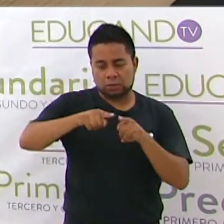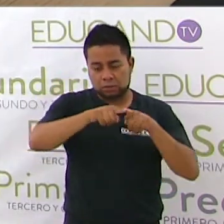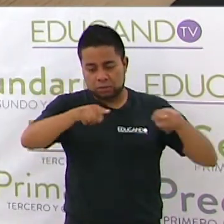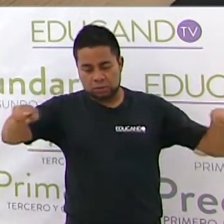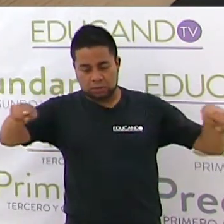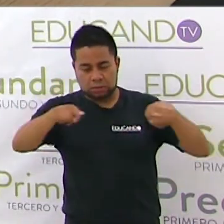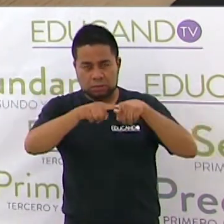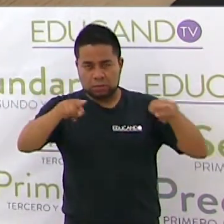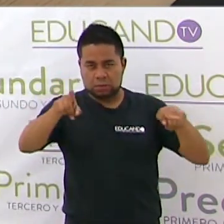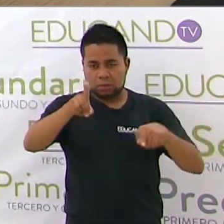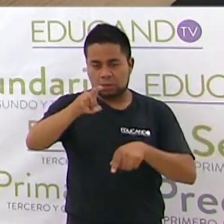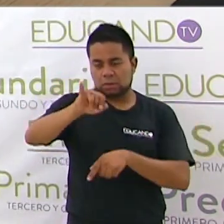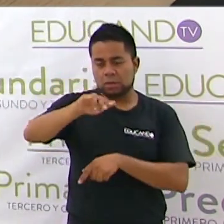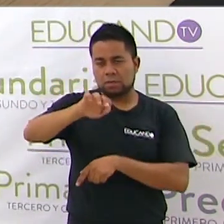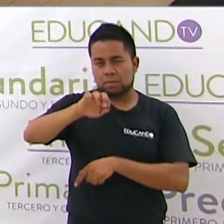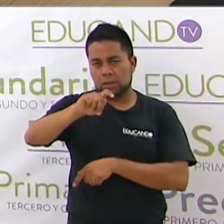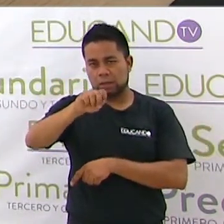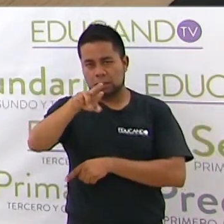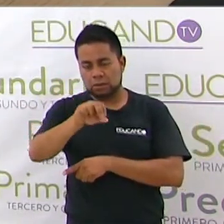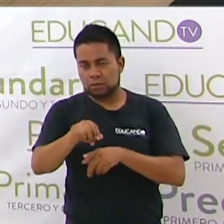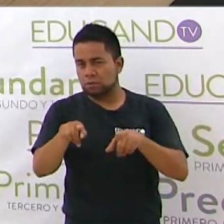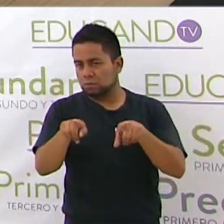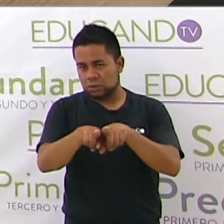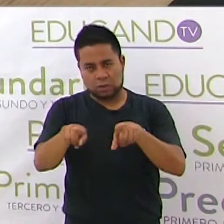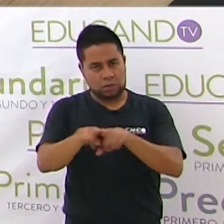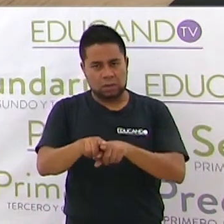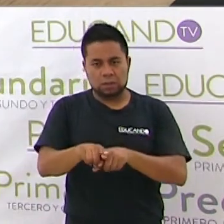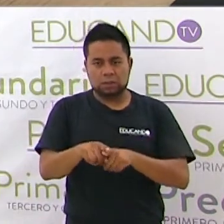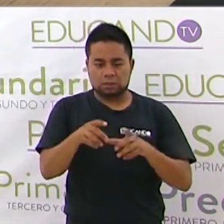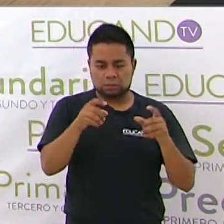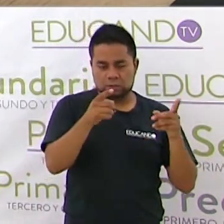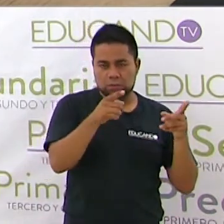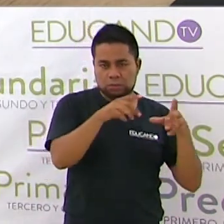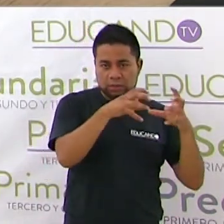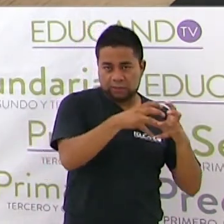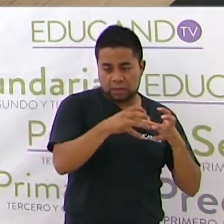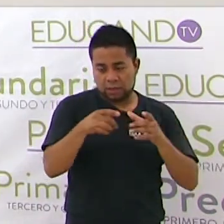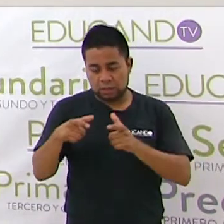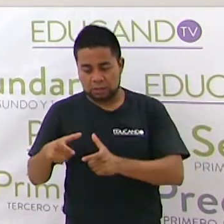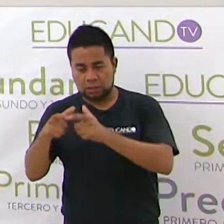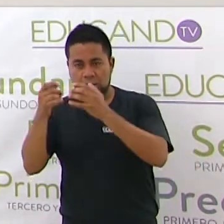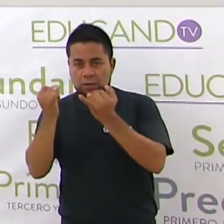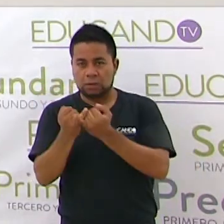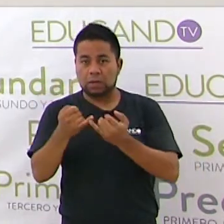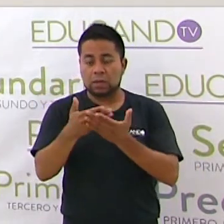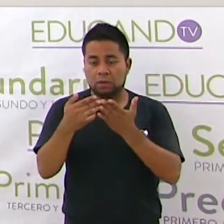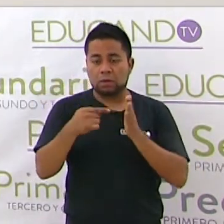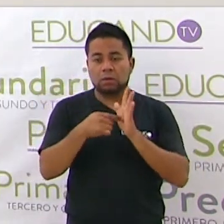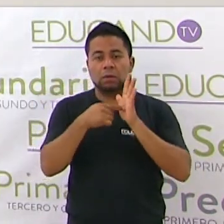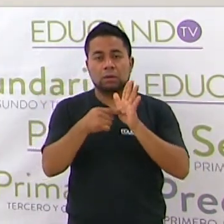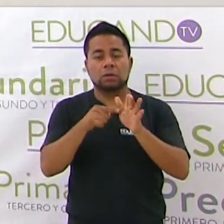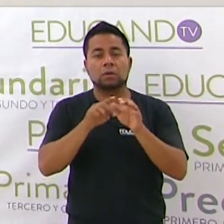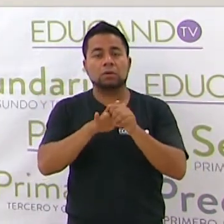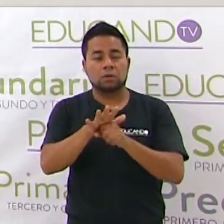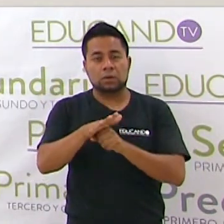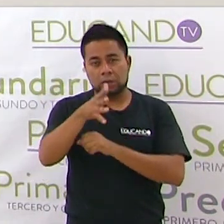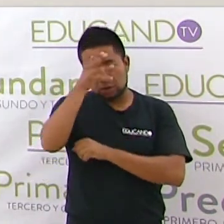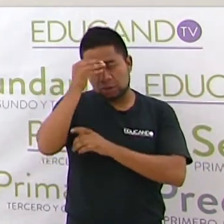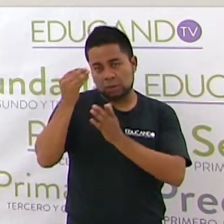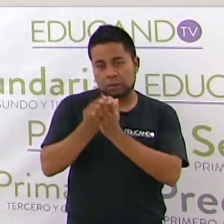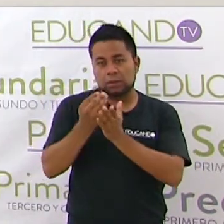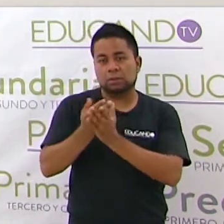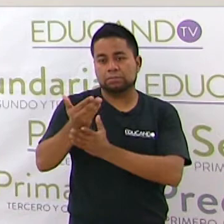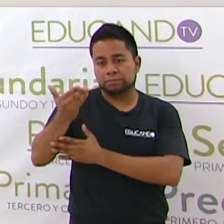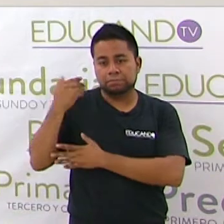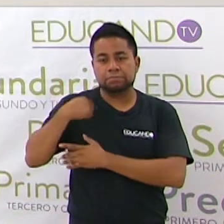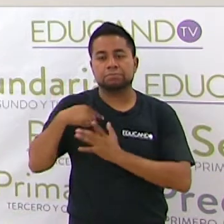tienen el mismo diámetro exactamente, con este. Ahora te voy a presentar también. Ya la vez pasada, o en la sesión pasada, te había